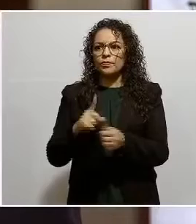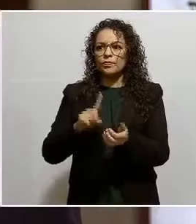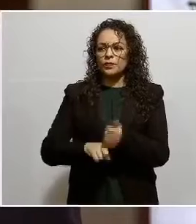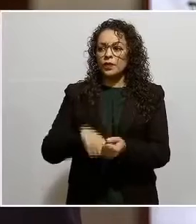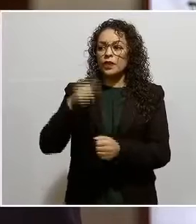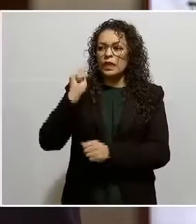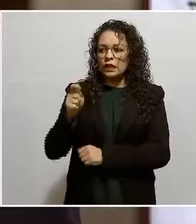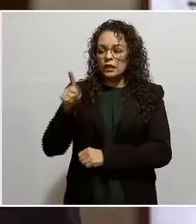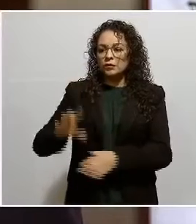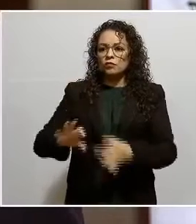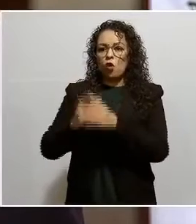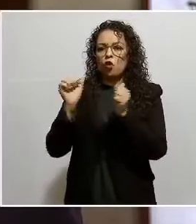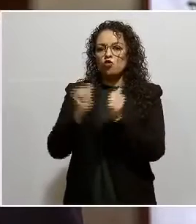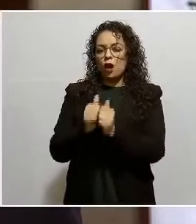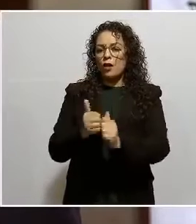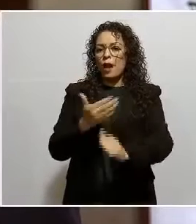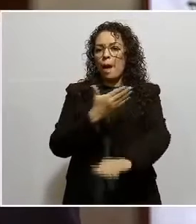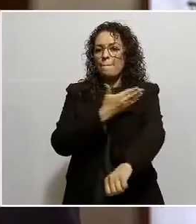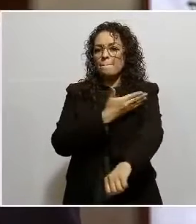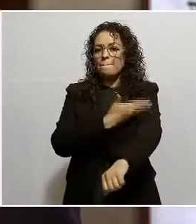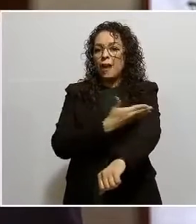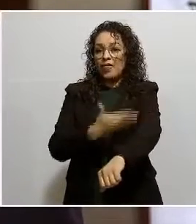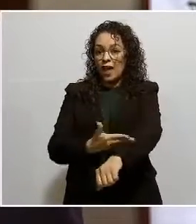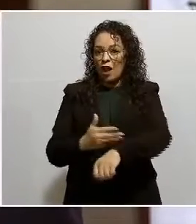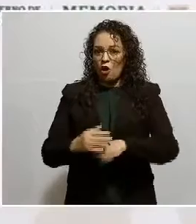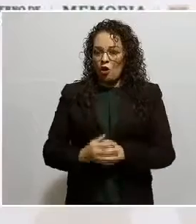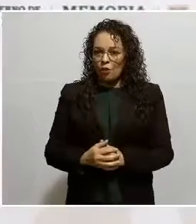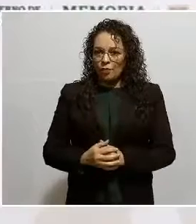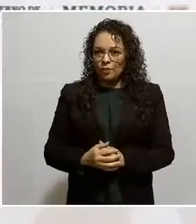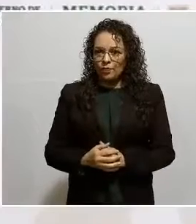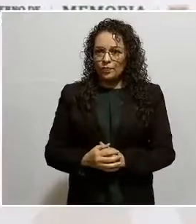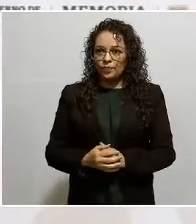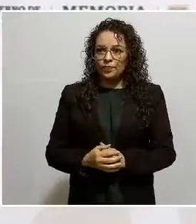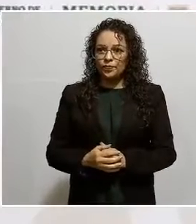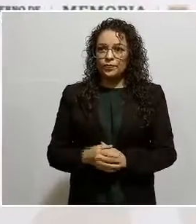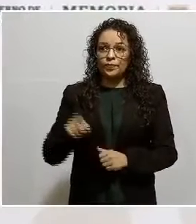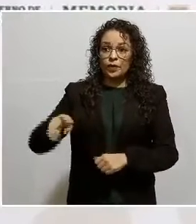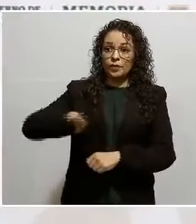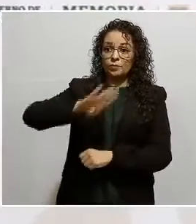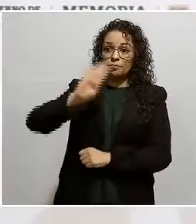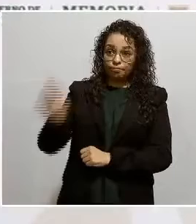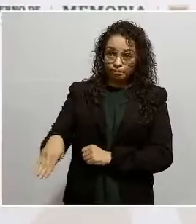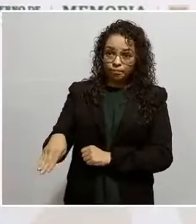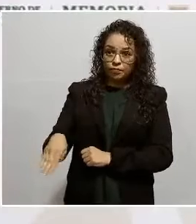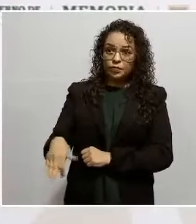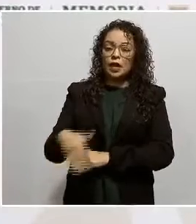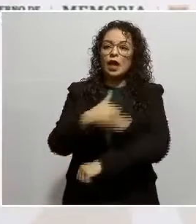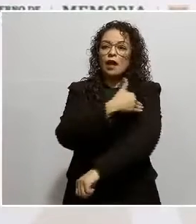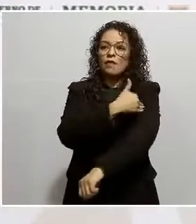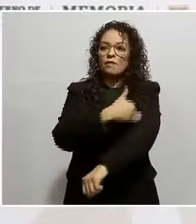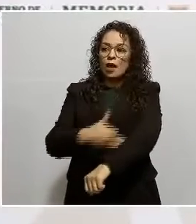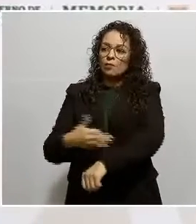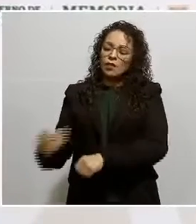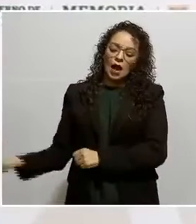Madero. Al terminar la lucha armada, muerto don Luis, la familia se viene a vivir a esta ciudad.